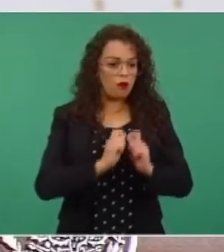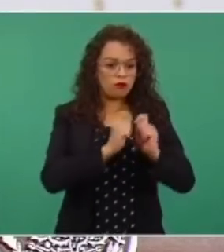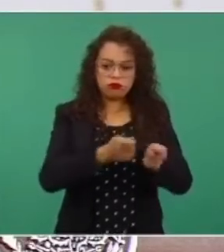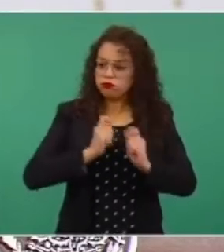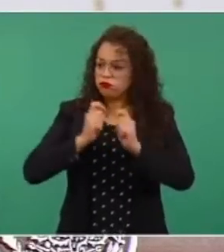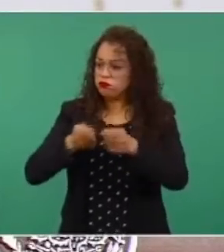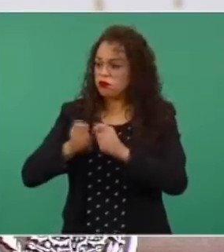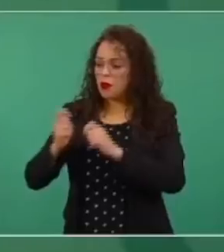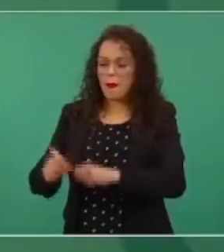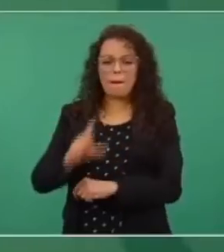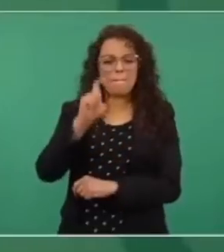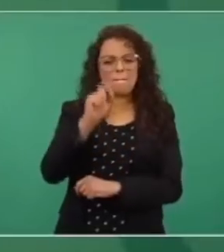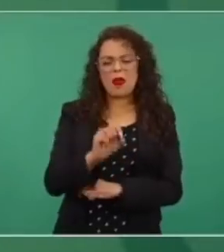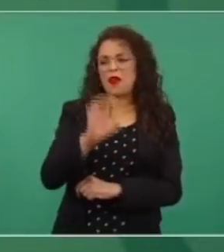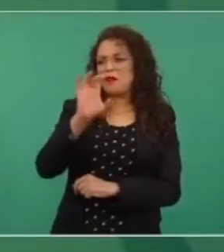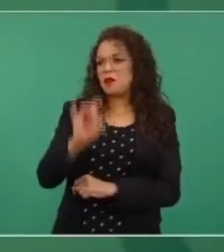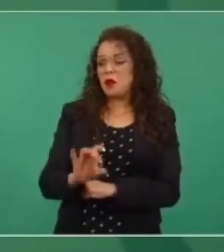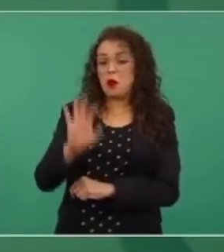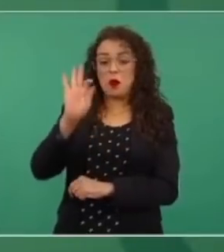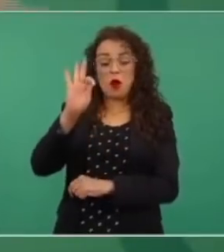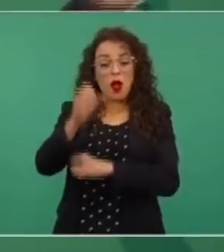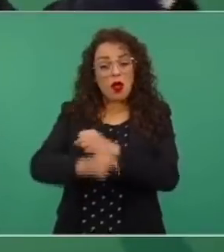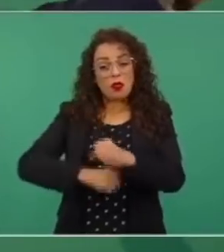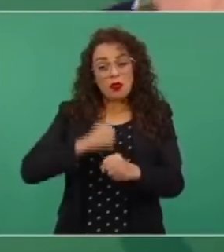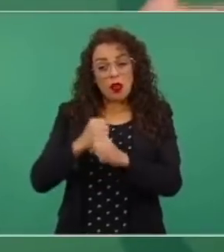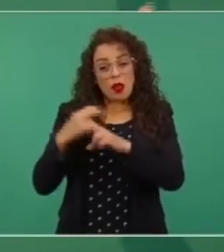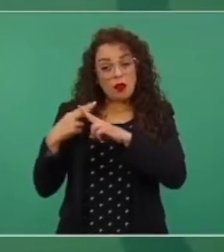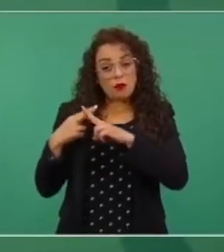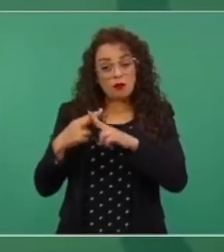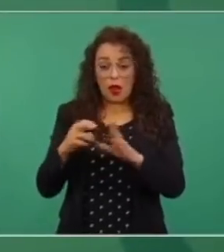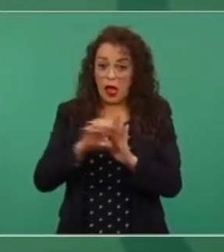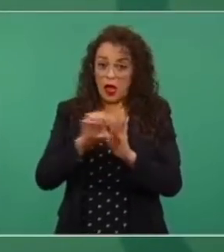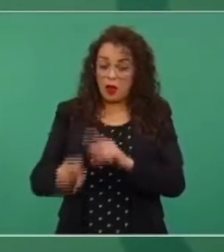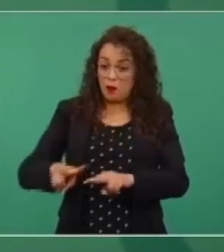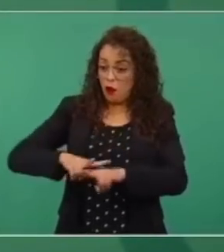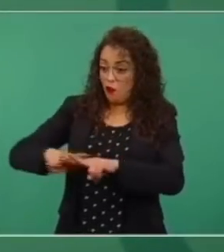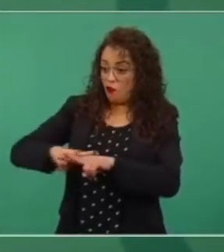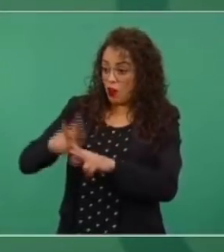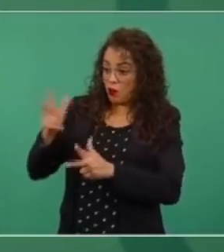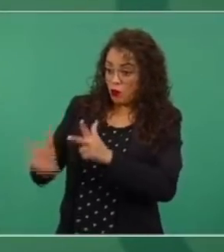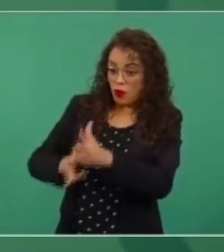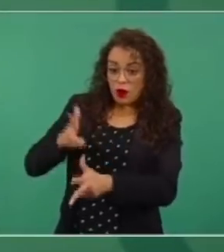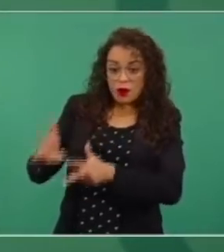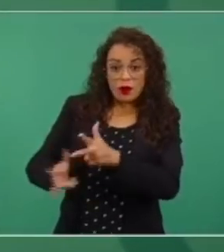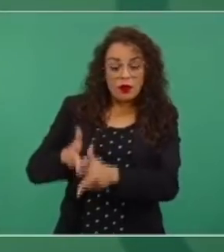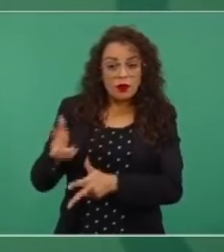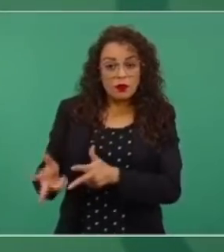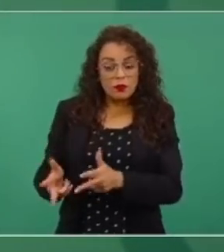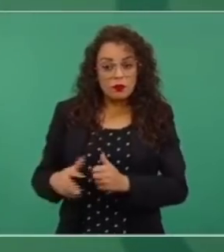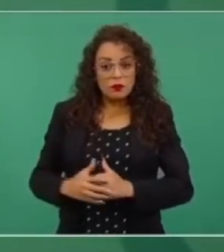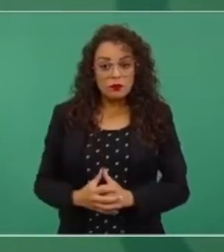a 20, a 30, a 40 años, como lo de los ferrocarriles.